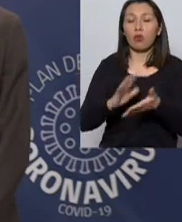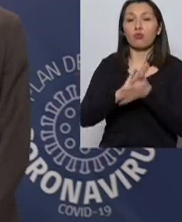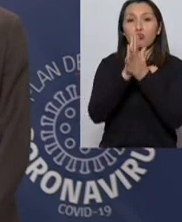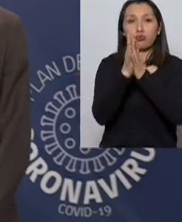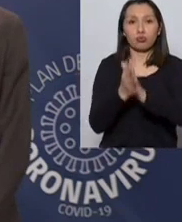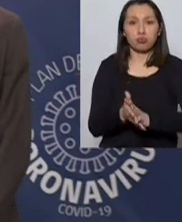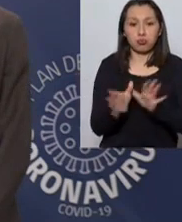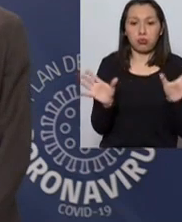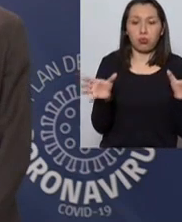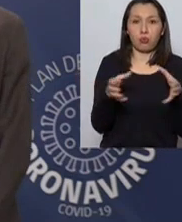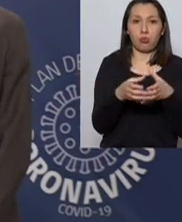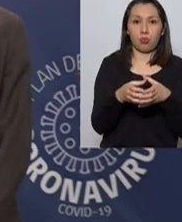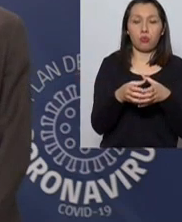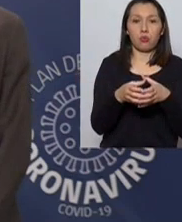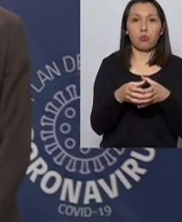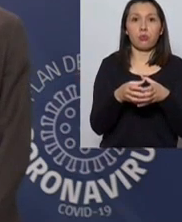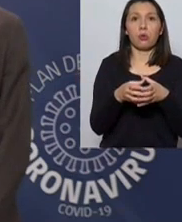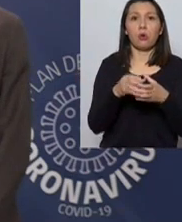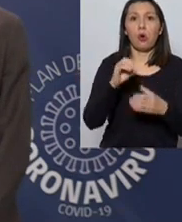toda la organización osd